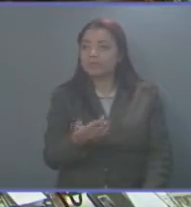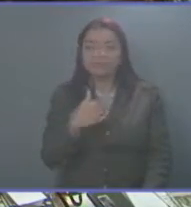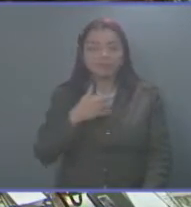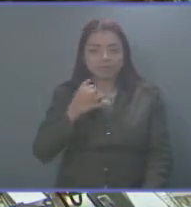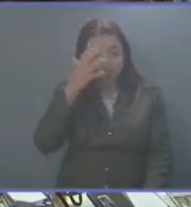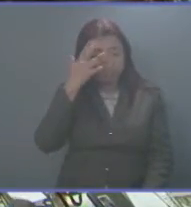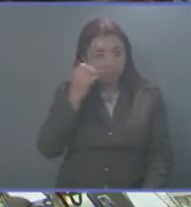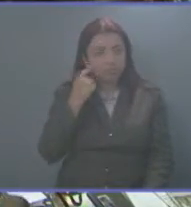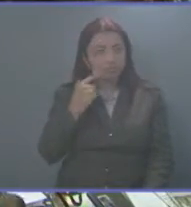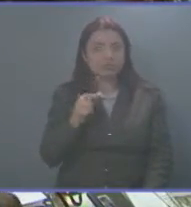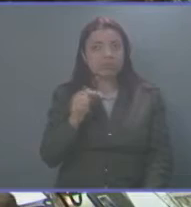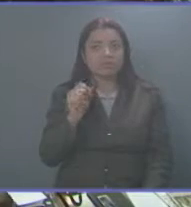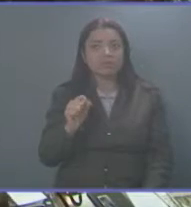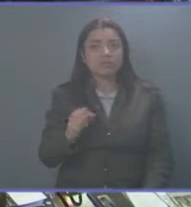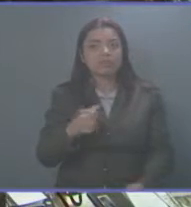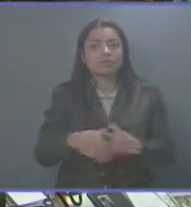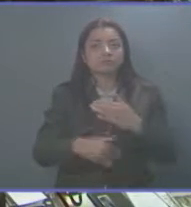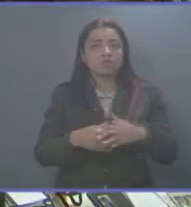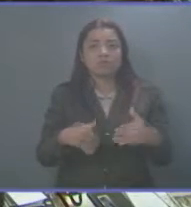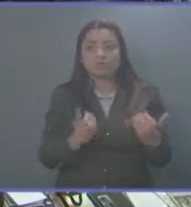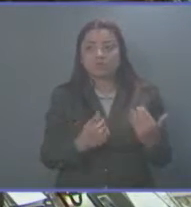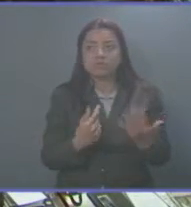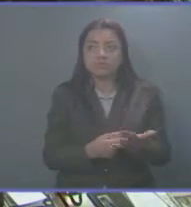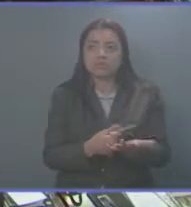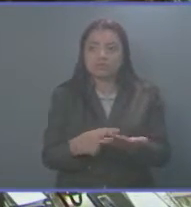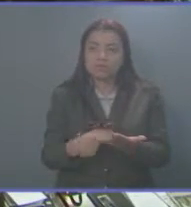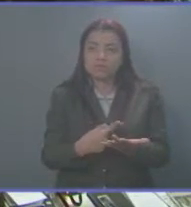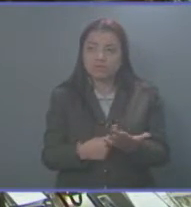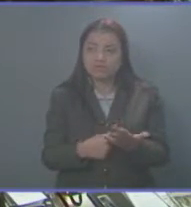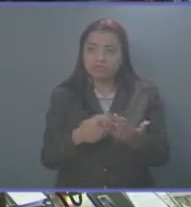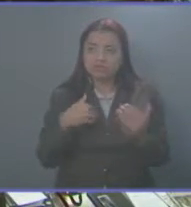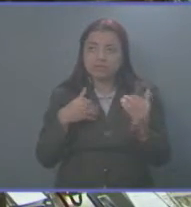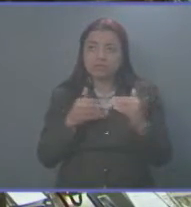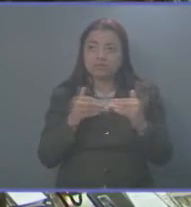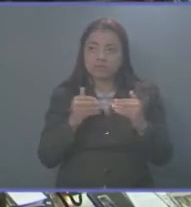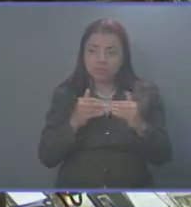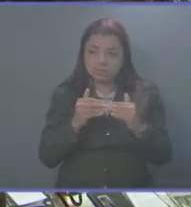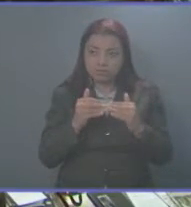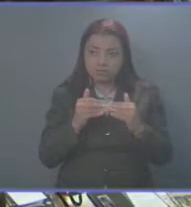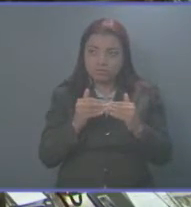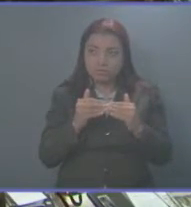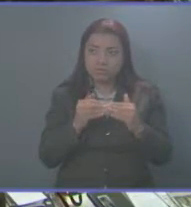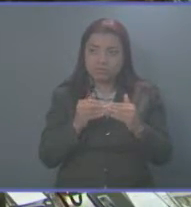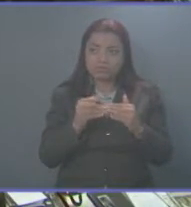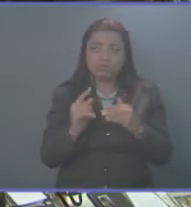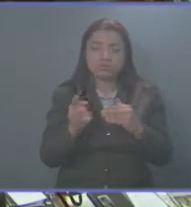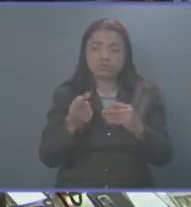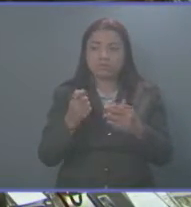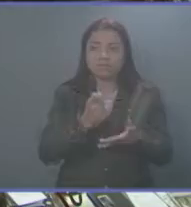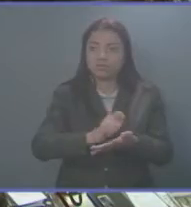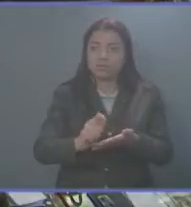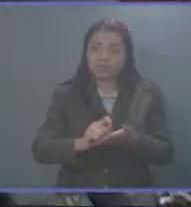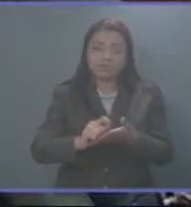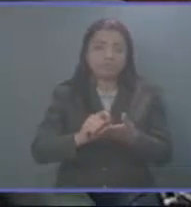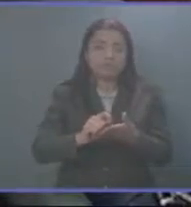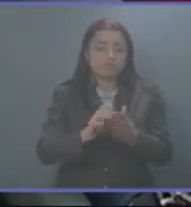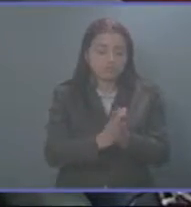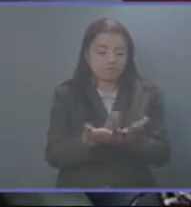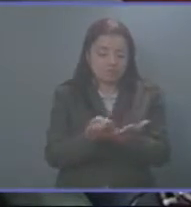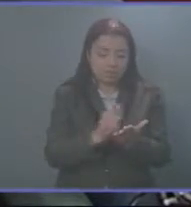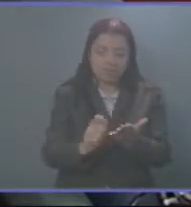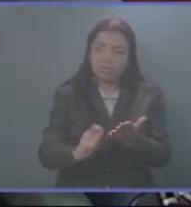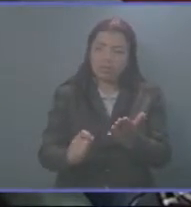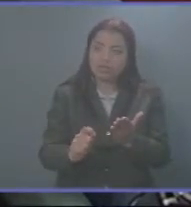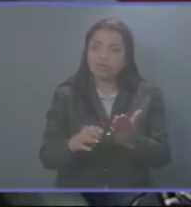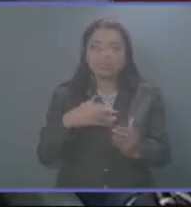creo que puedo abonar con propiedad a la discusión. Yo también soy coautor de la primera edición del País que Viene. Conozco